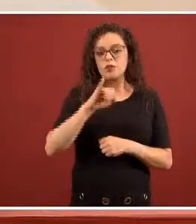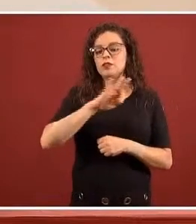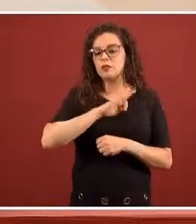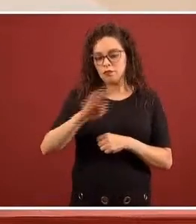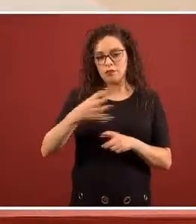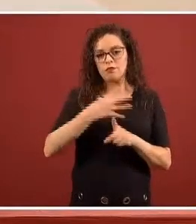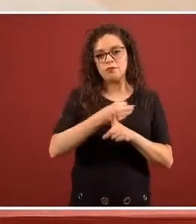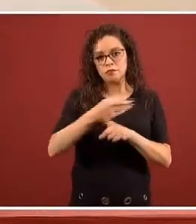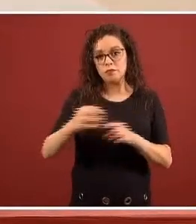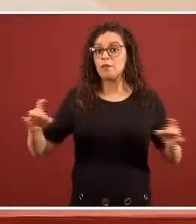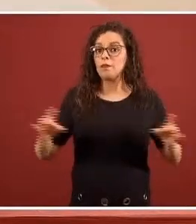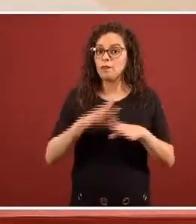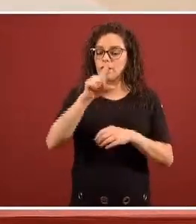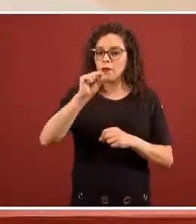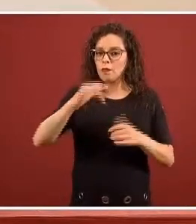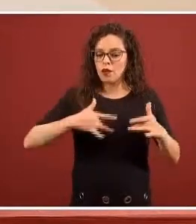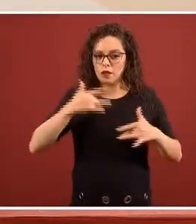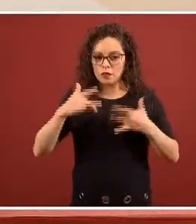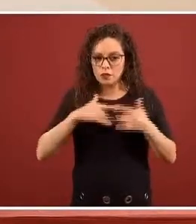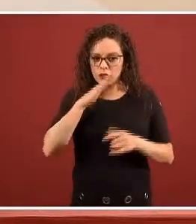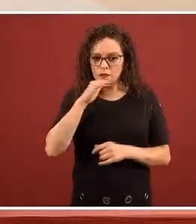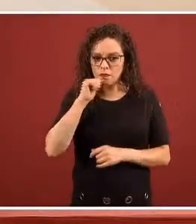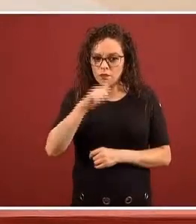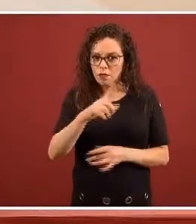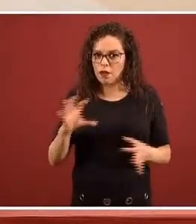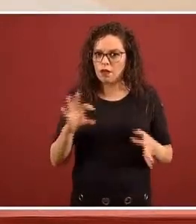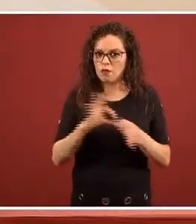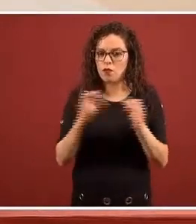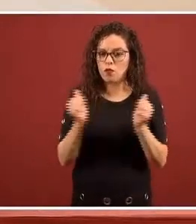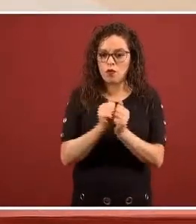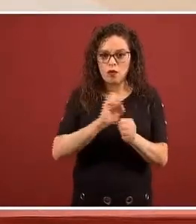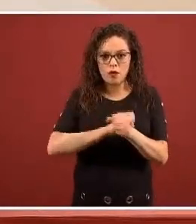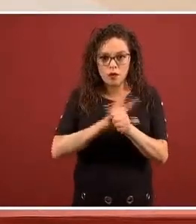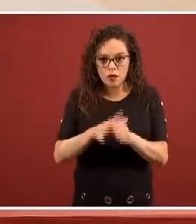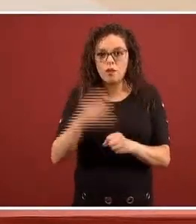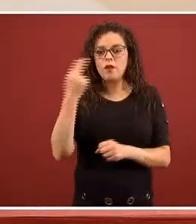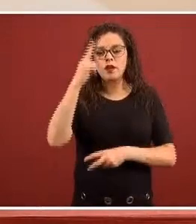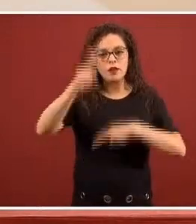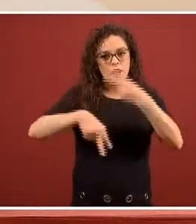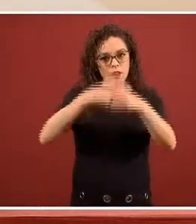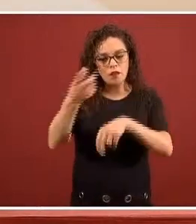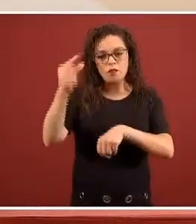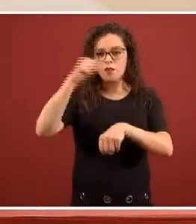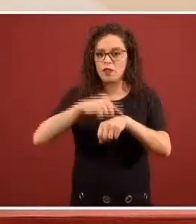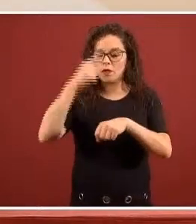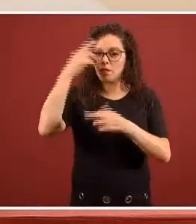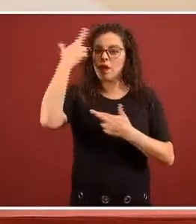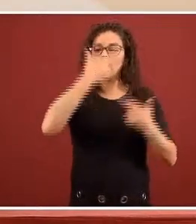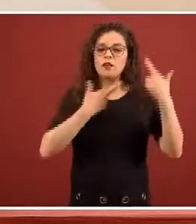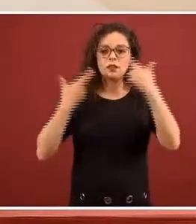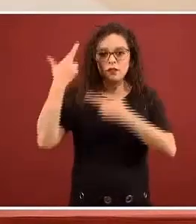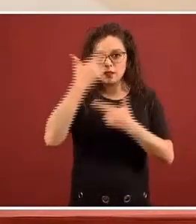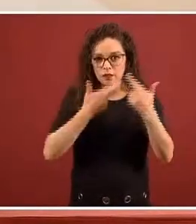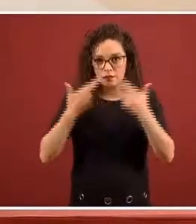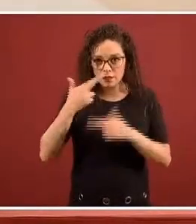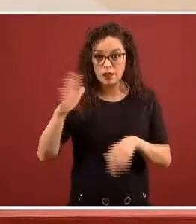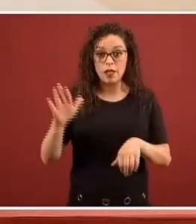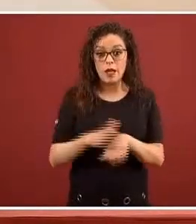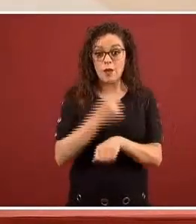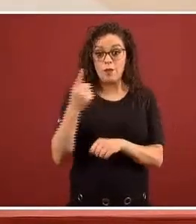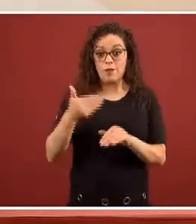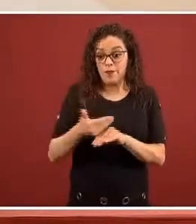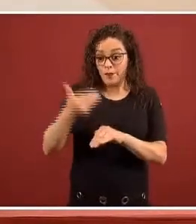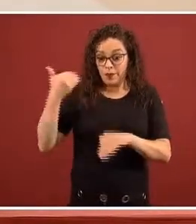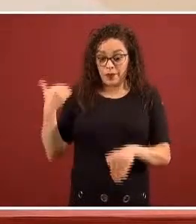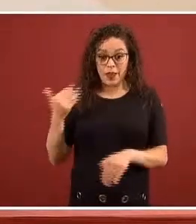síntomas de COVID, deben ser valoradas médicamente, porque cuanto más temprano se puedan